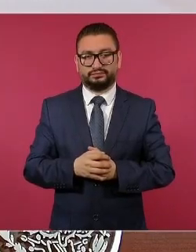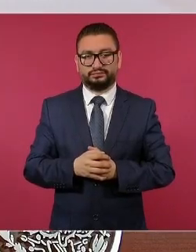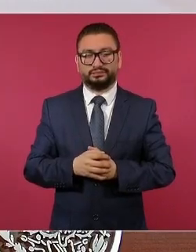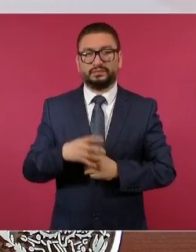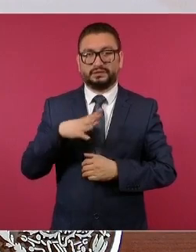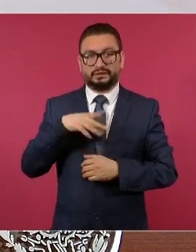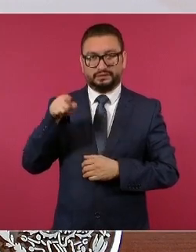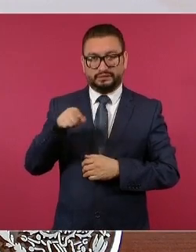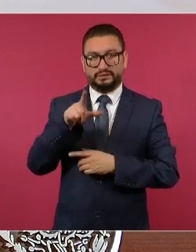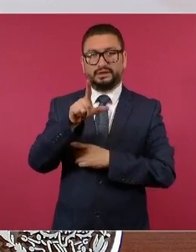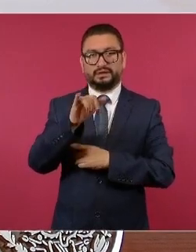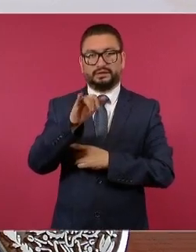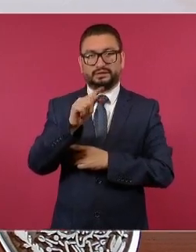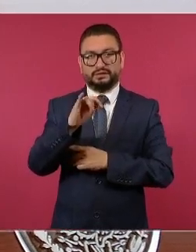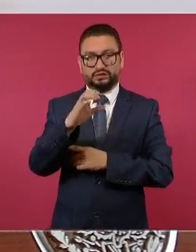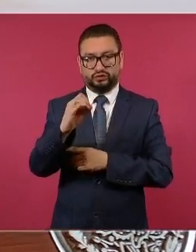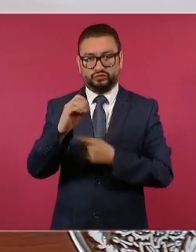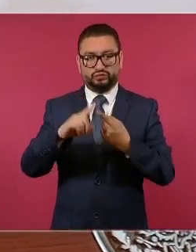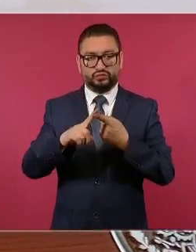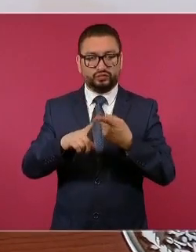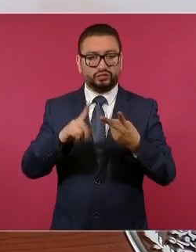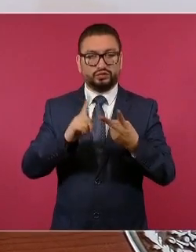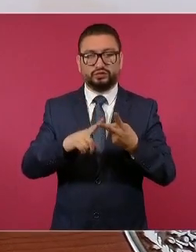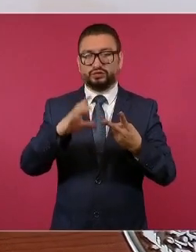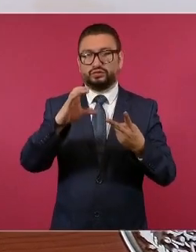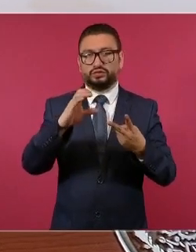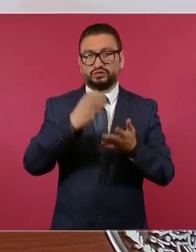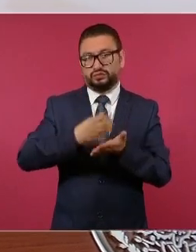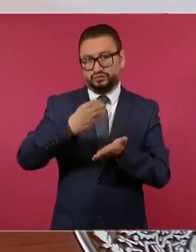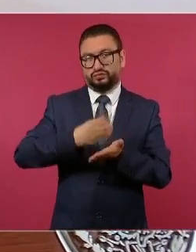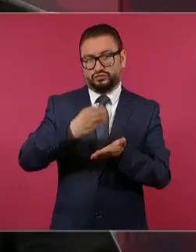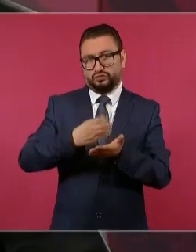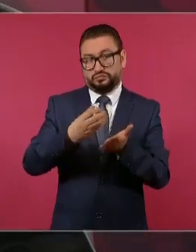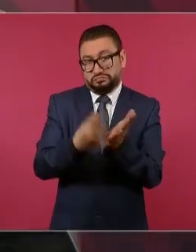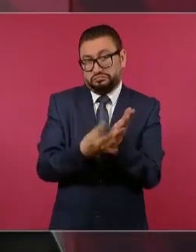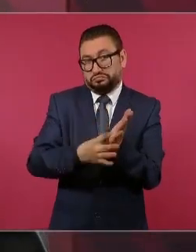Tiene litio y tiene cobre.